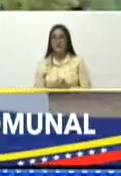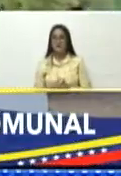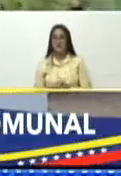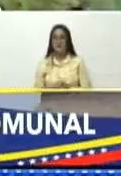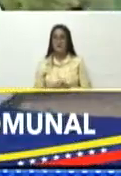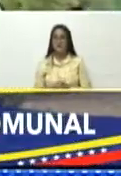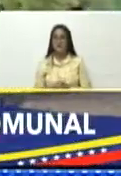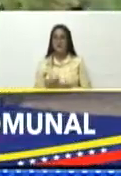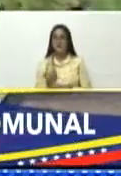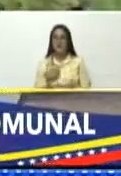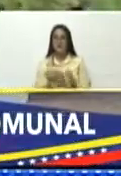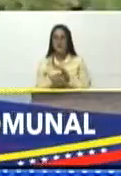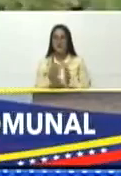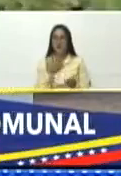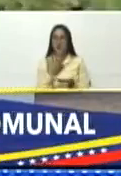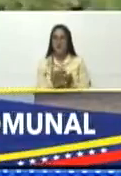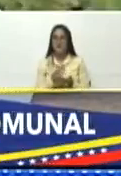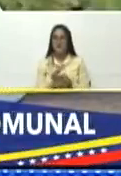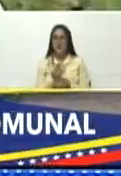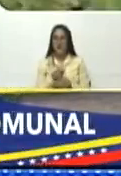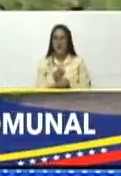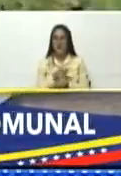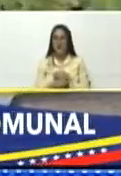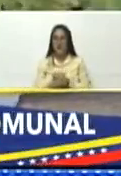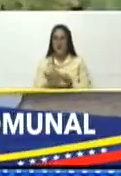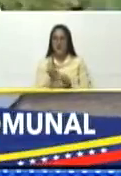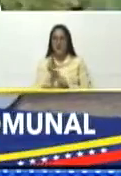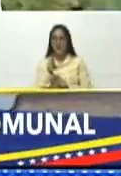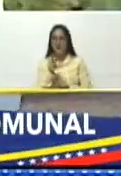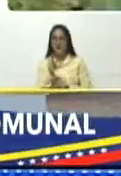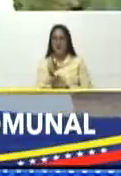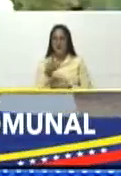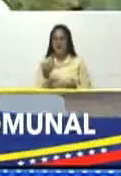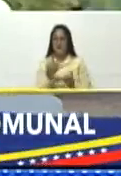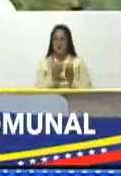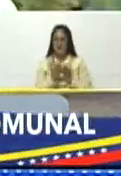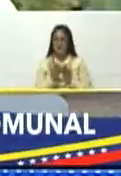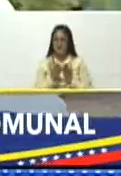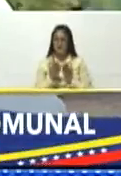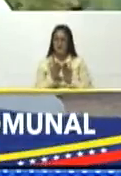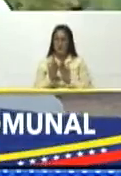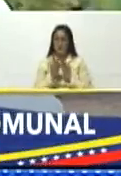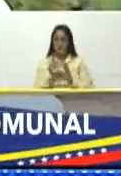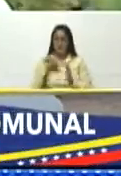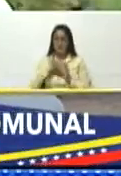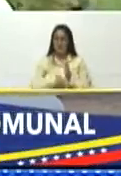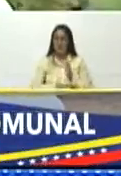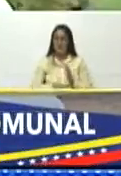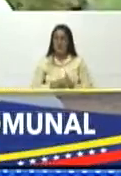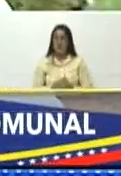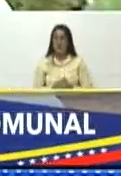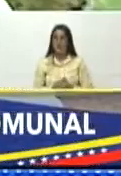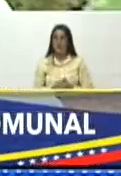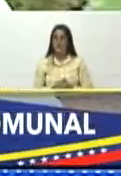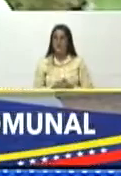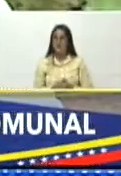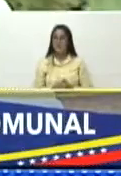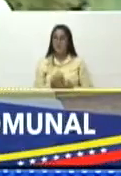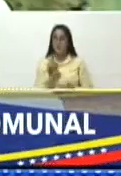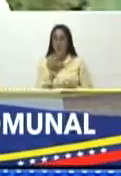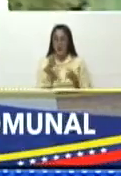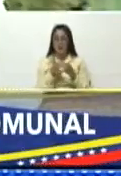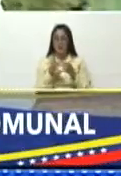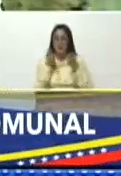tenido acceso, gracias a Héctor Rodríguez, que es un muchacho bien acucioso, estudioso, y tiene buenos equipos de